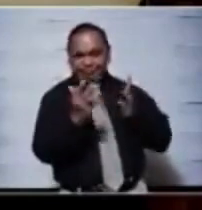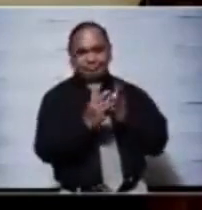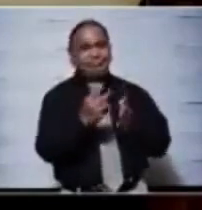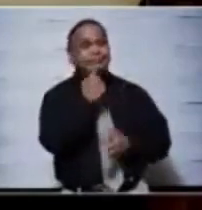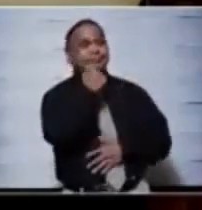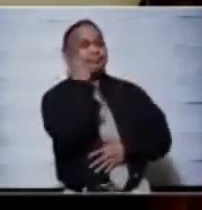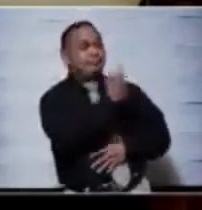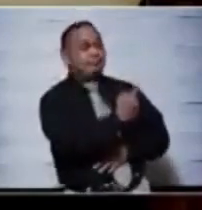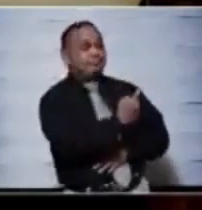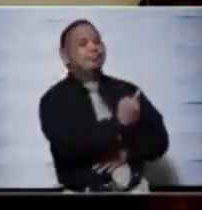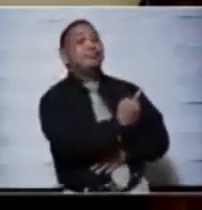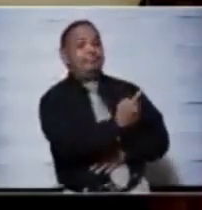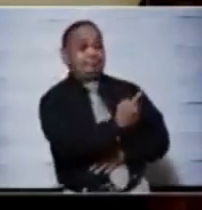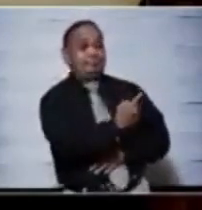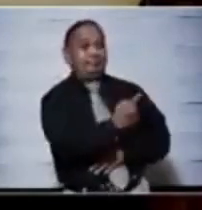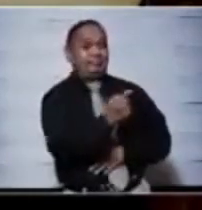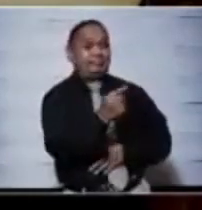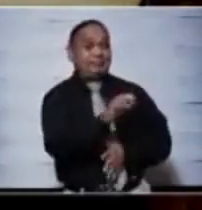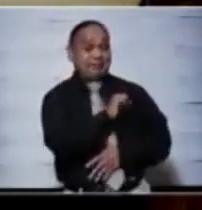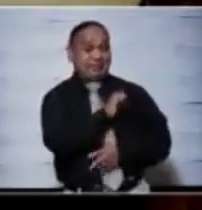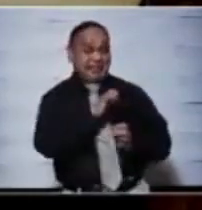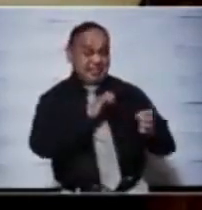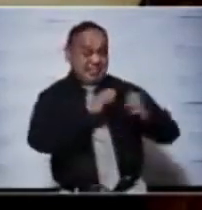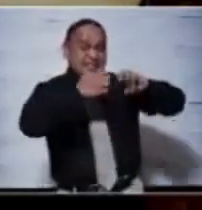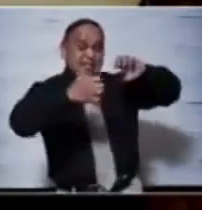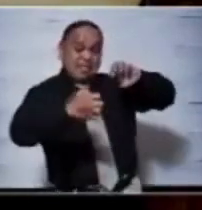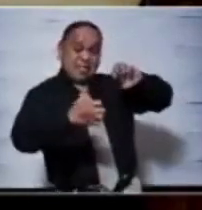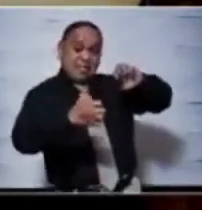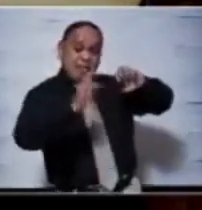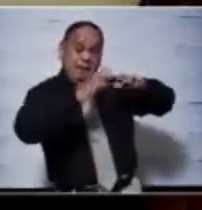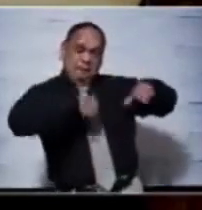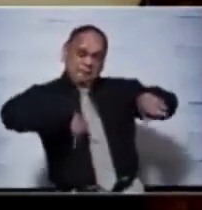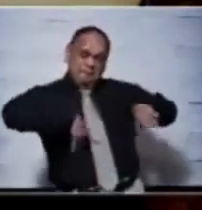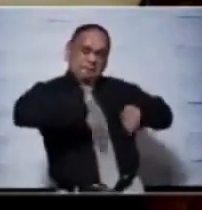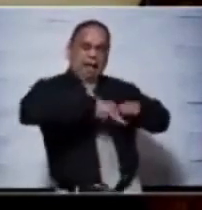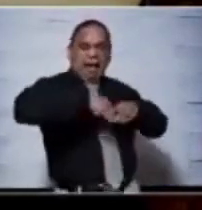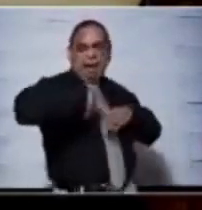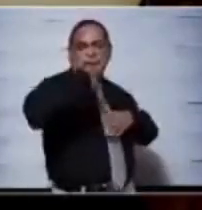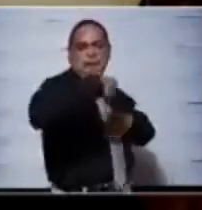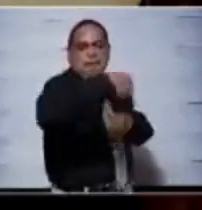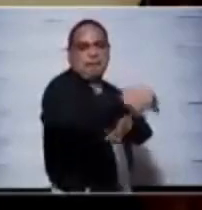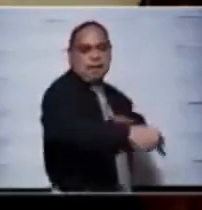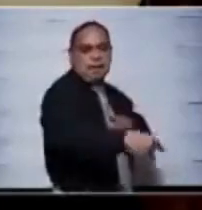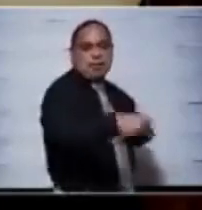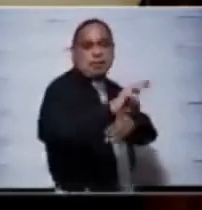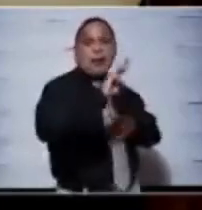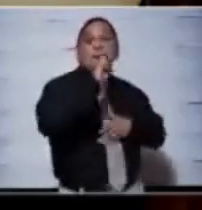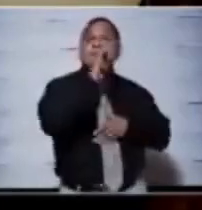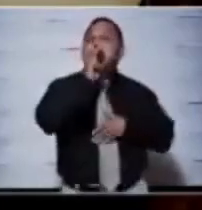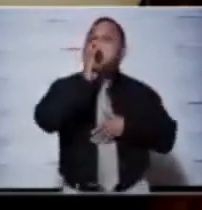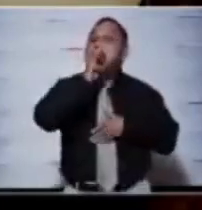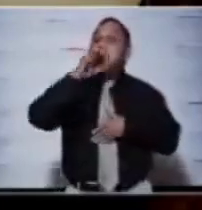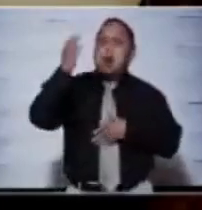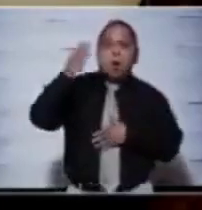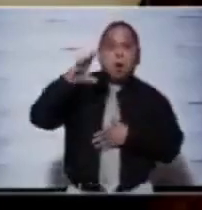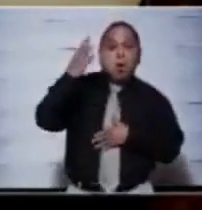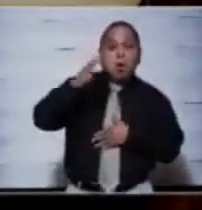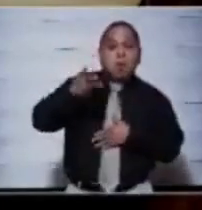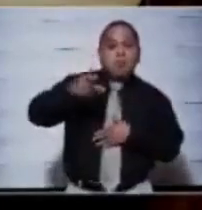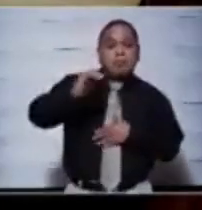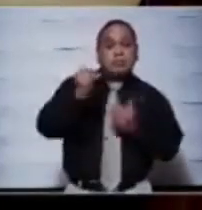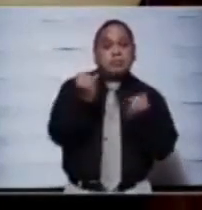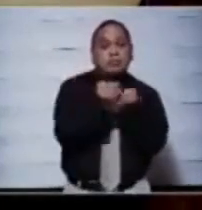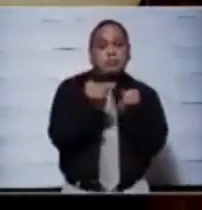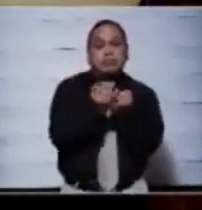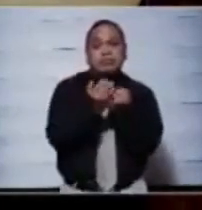un adversario, lo acabas de una patada, dices que su madre es puta y que